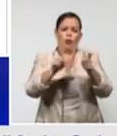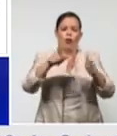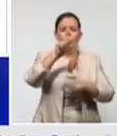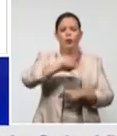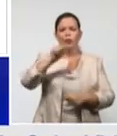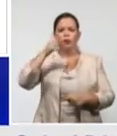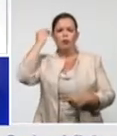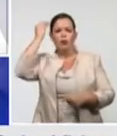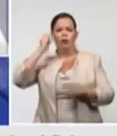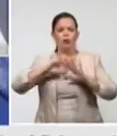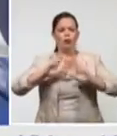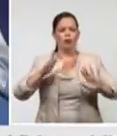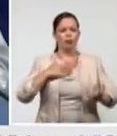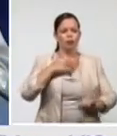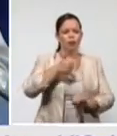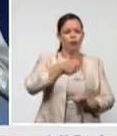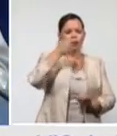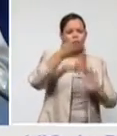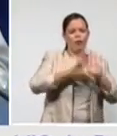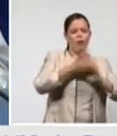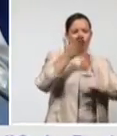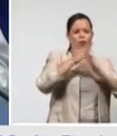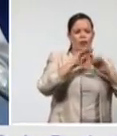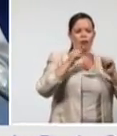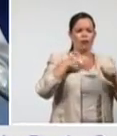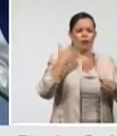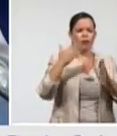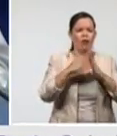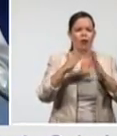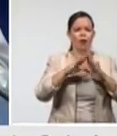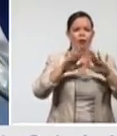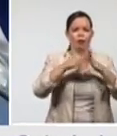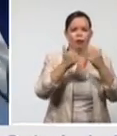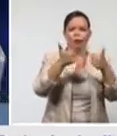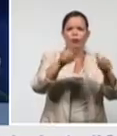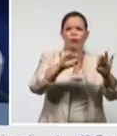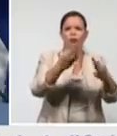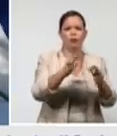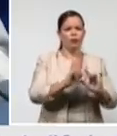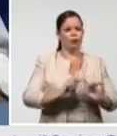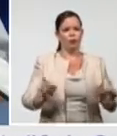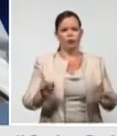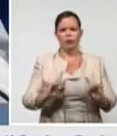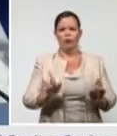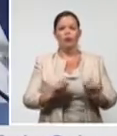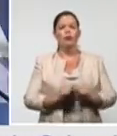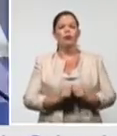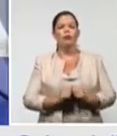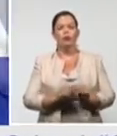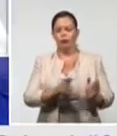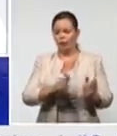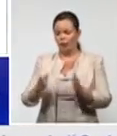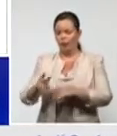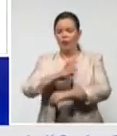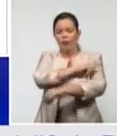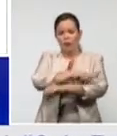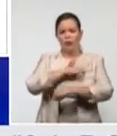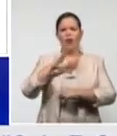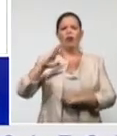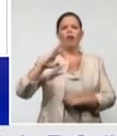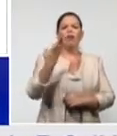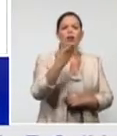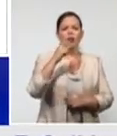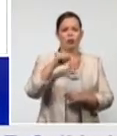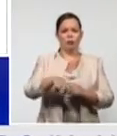pero todavía se está evaluando las secuelas que tiene. Francia, que era un país que